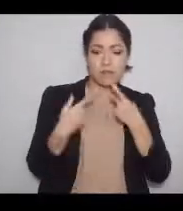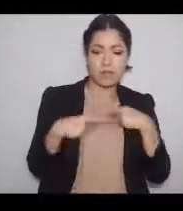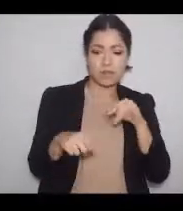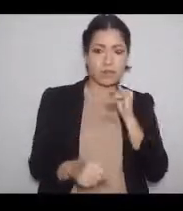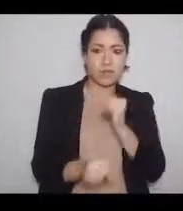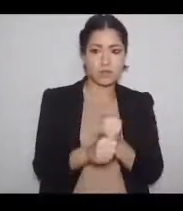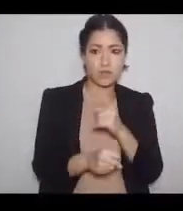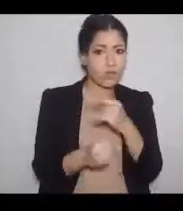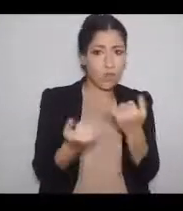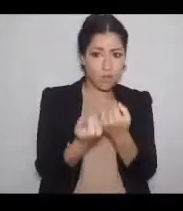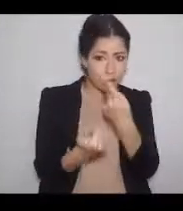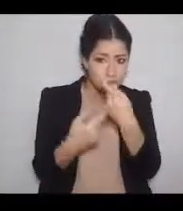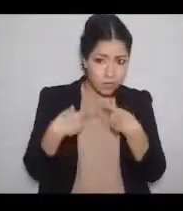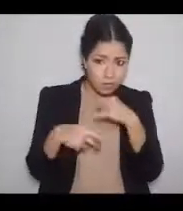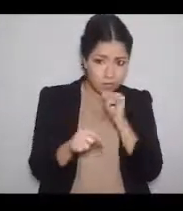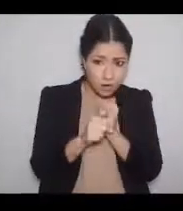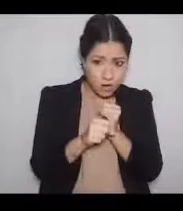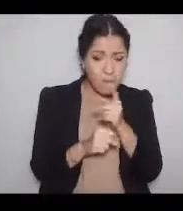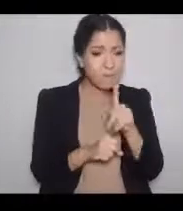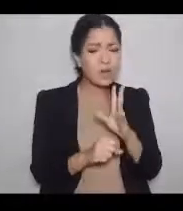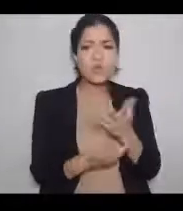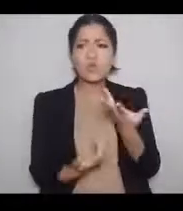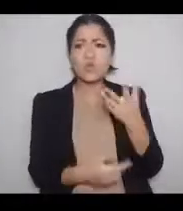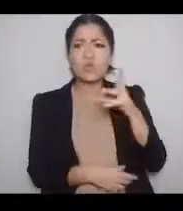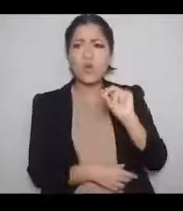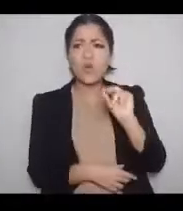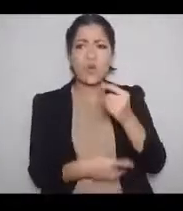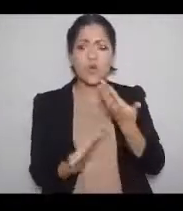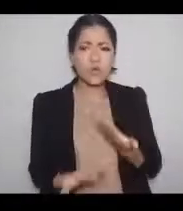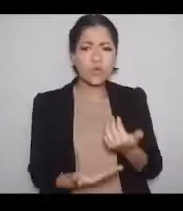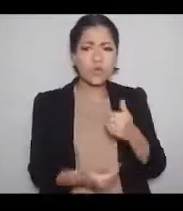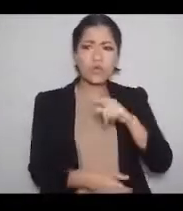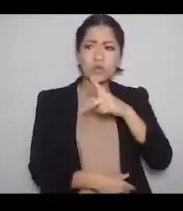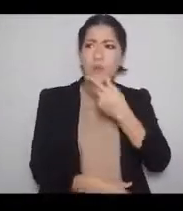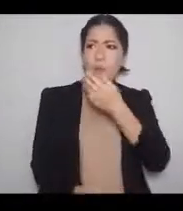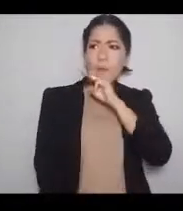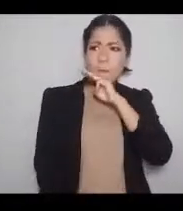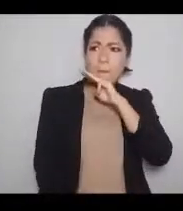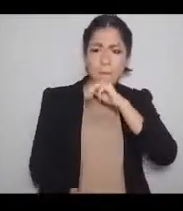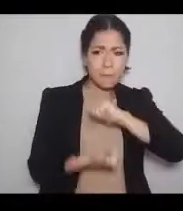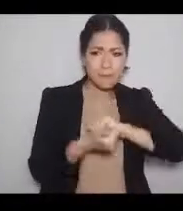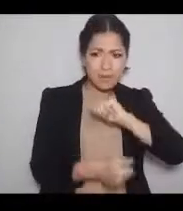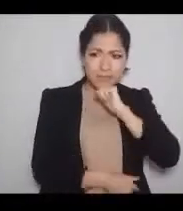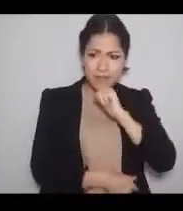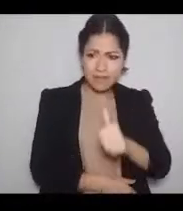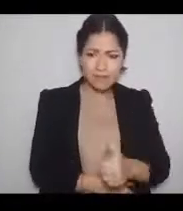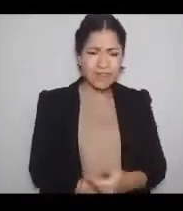Ah, eso es lo que te importa, el reparto de penes, ¿imaginas? ¡Buah!